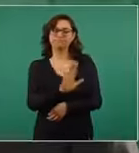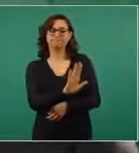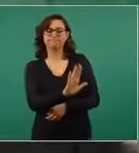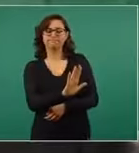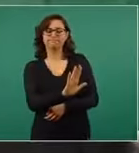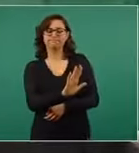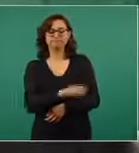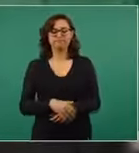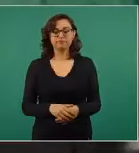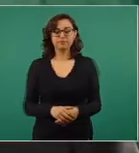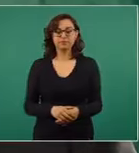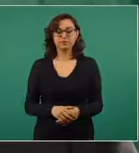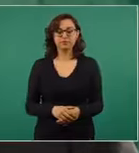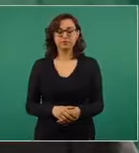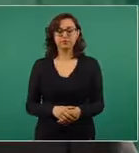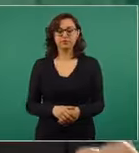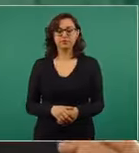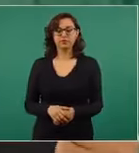Antes